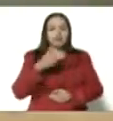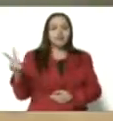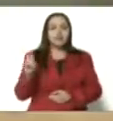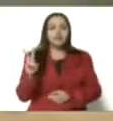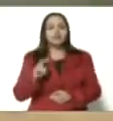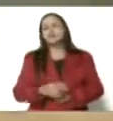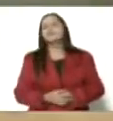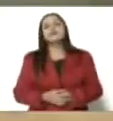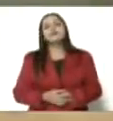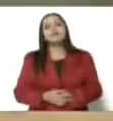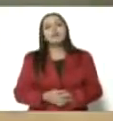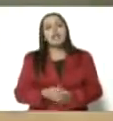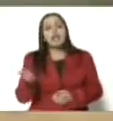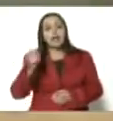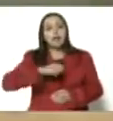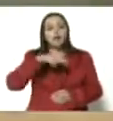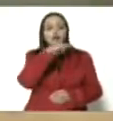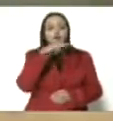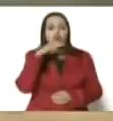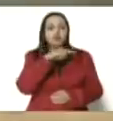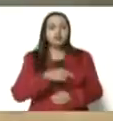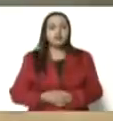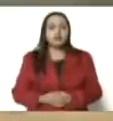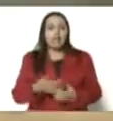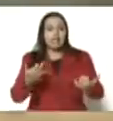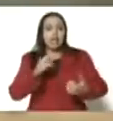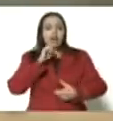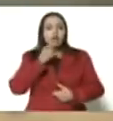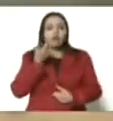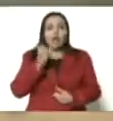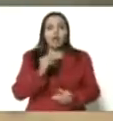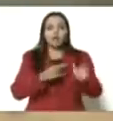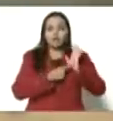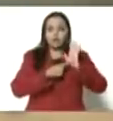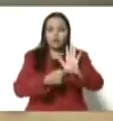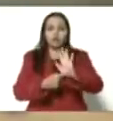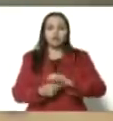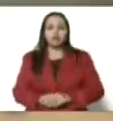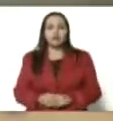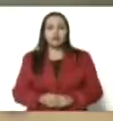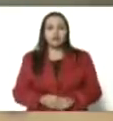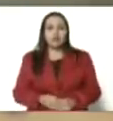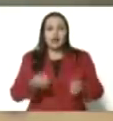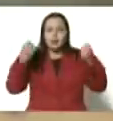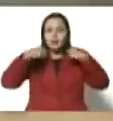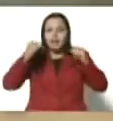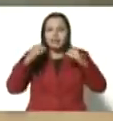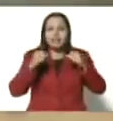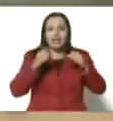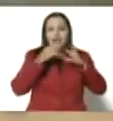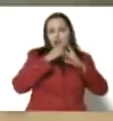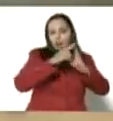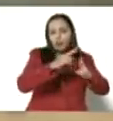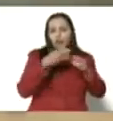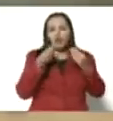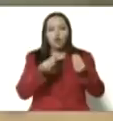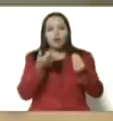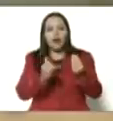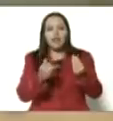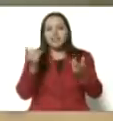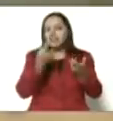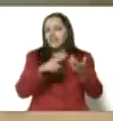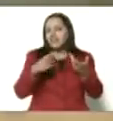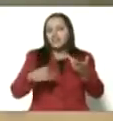pueblo en el mes de octubre. Ya Rusia ha publicado los ensayos, los resultados en reconocidas